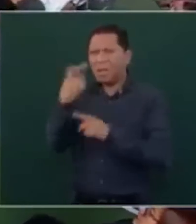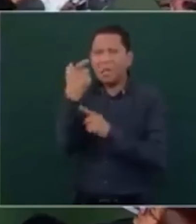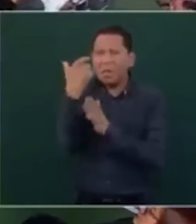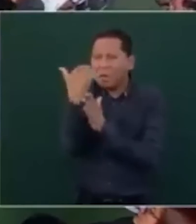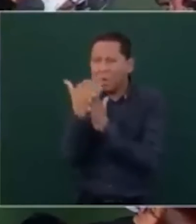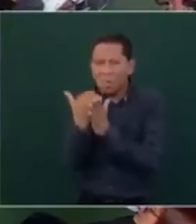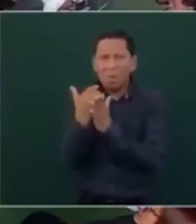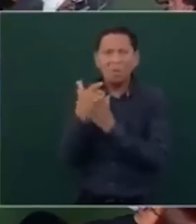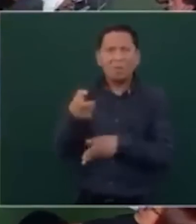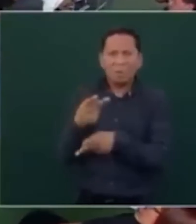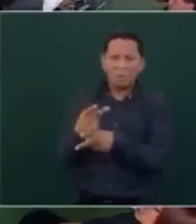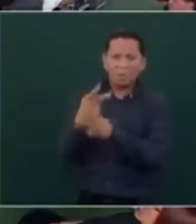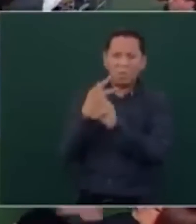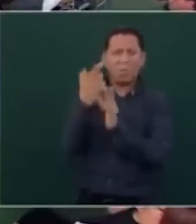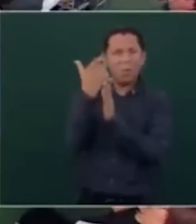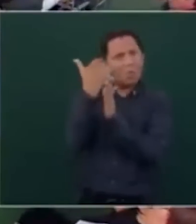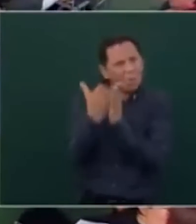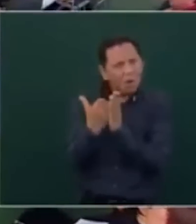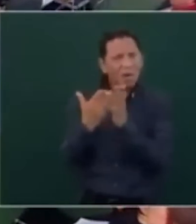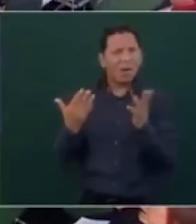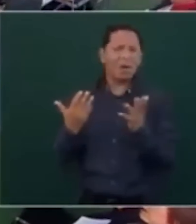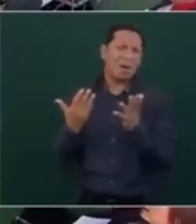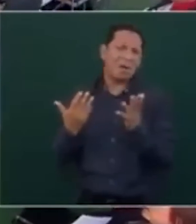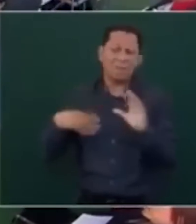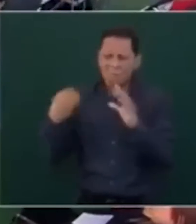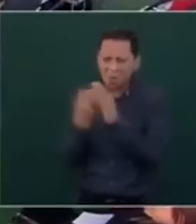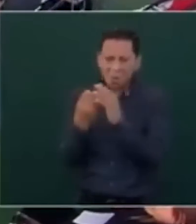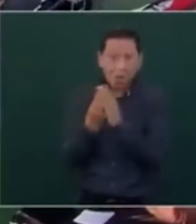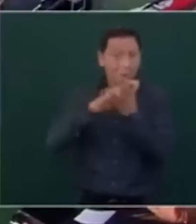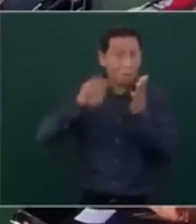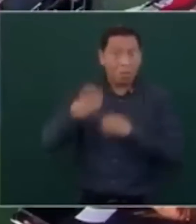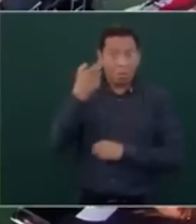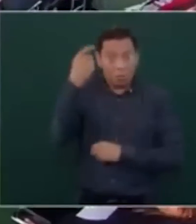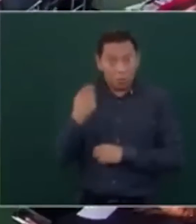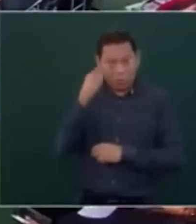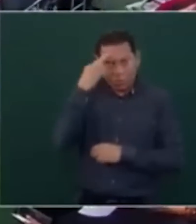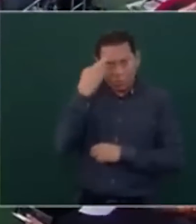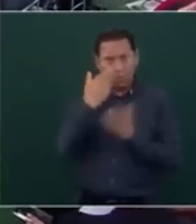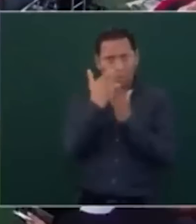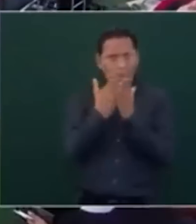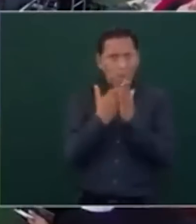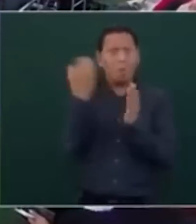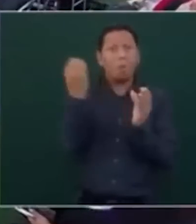quitar prestaciones a los trabajadores, para privatizar las pensiones.